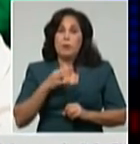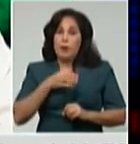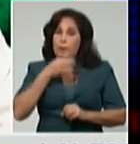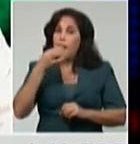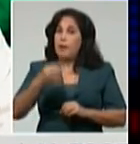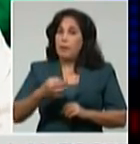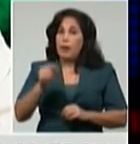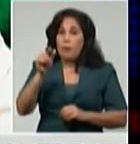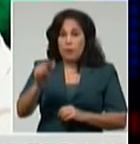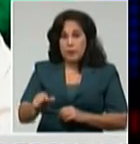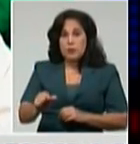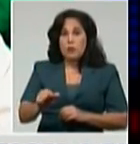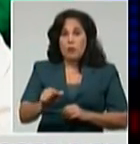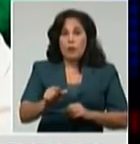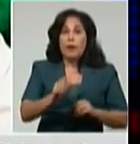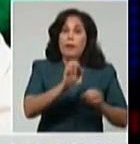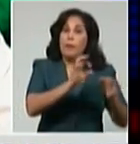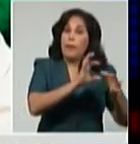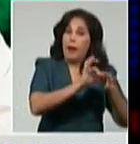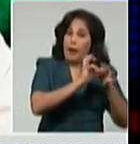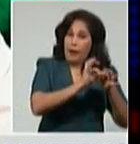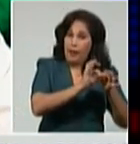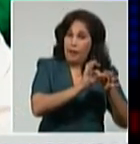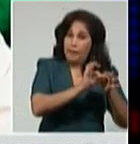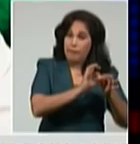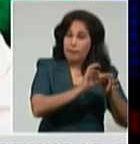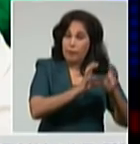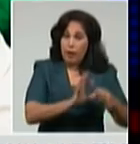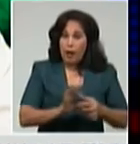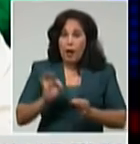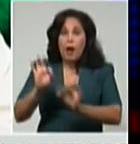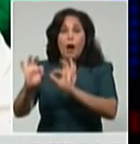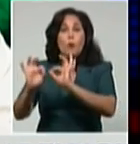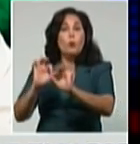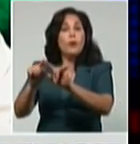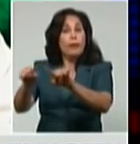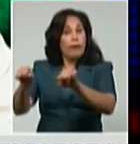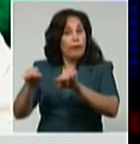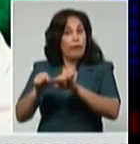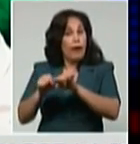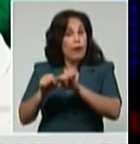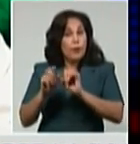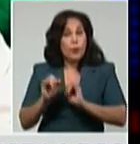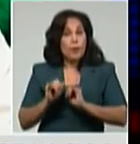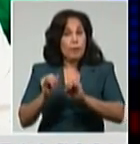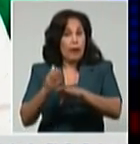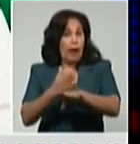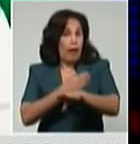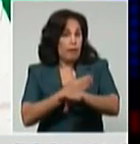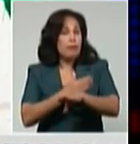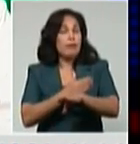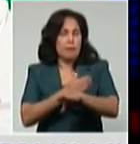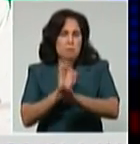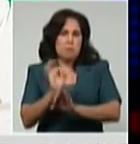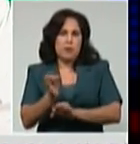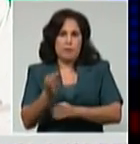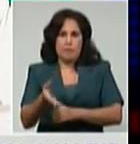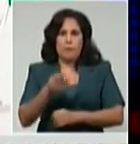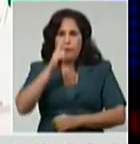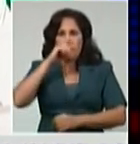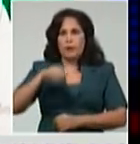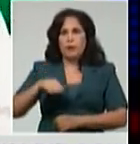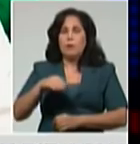pacientes había pasado del reporte de grave al estado de cuidado, al tener una